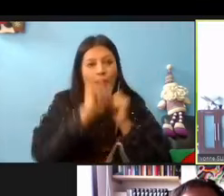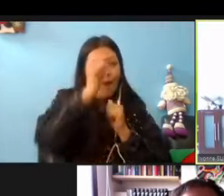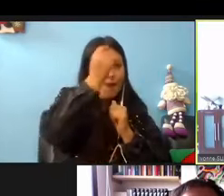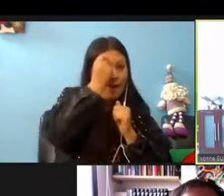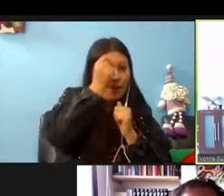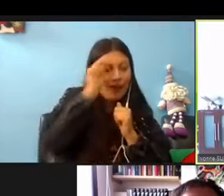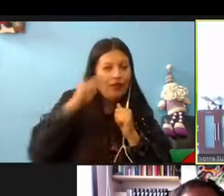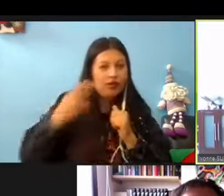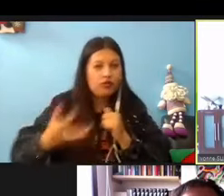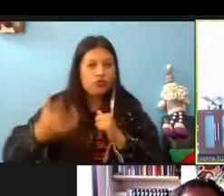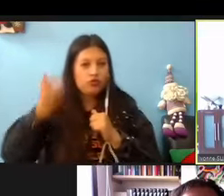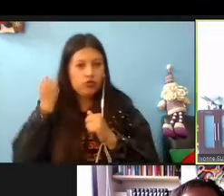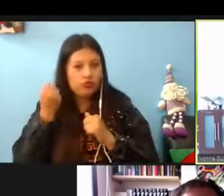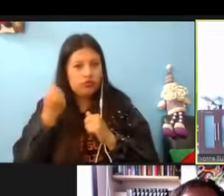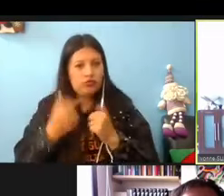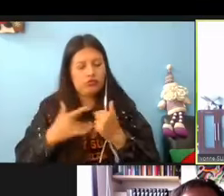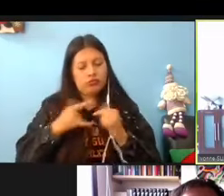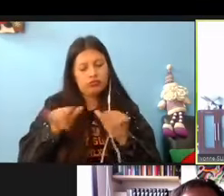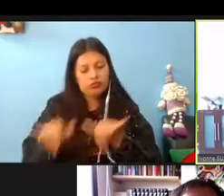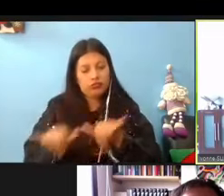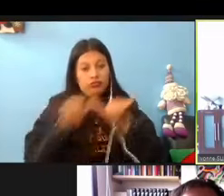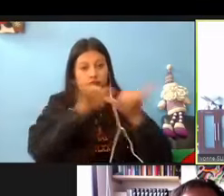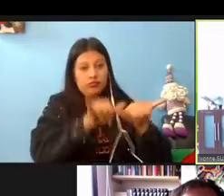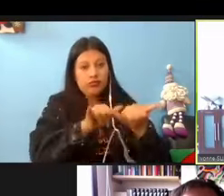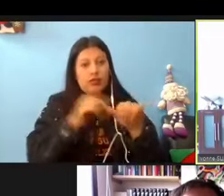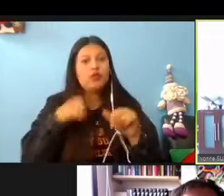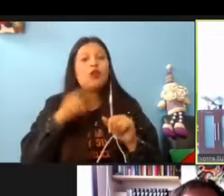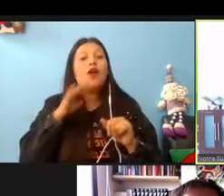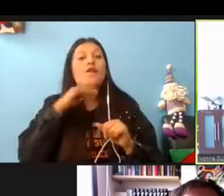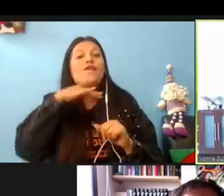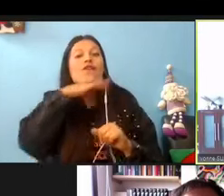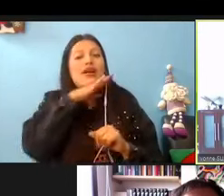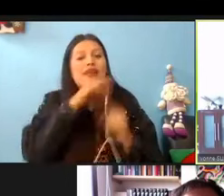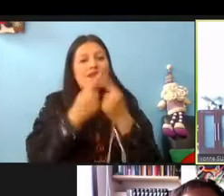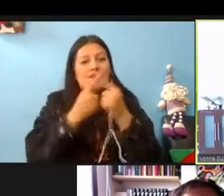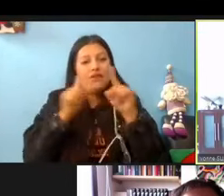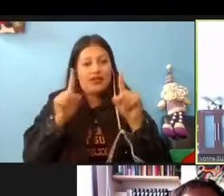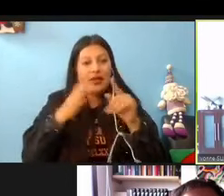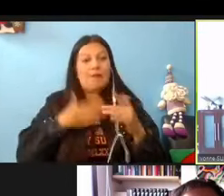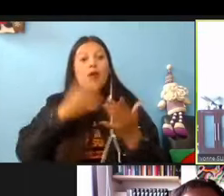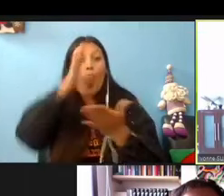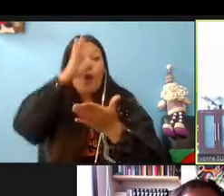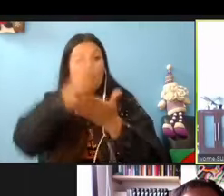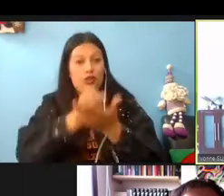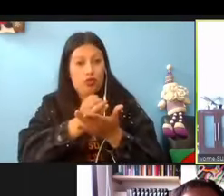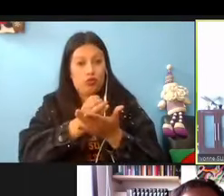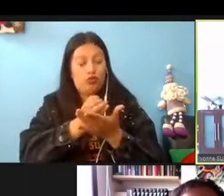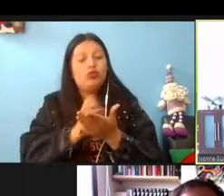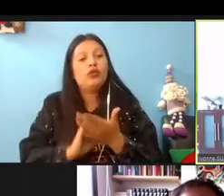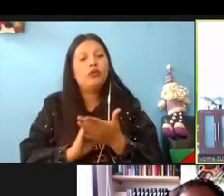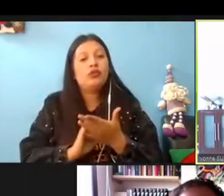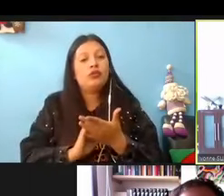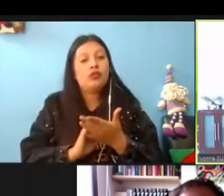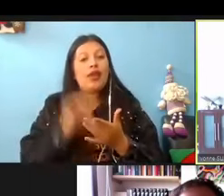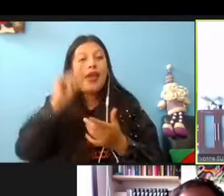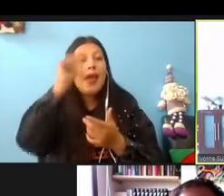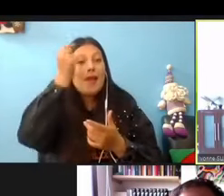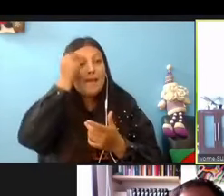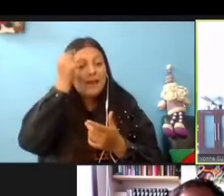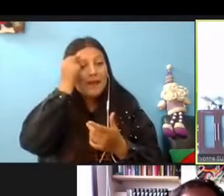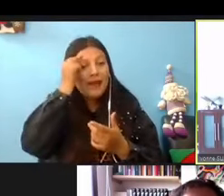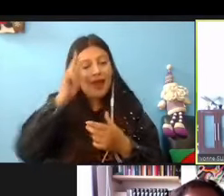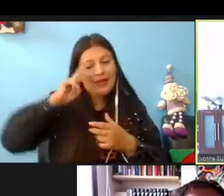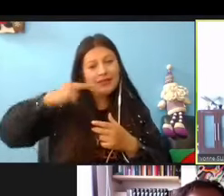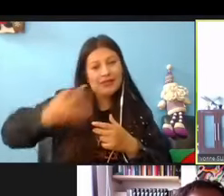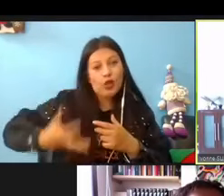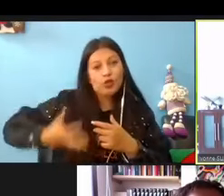e historia. Pienso que es una falsa diferencia y por lo tanto la memoria, la